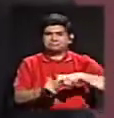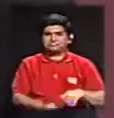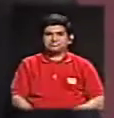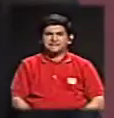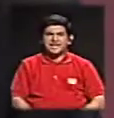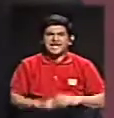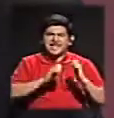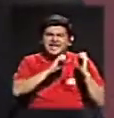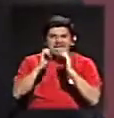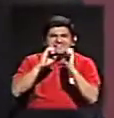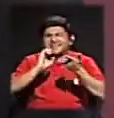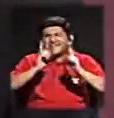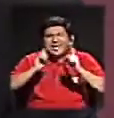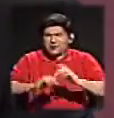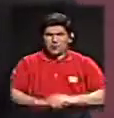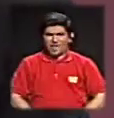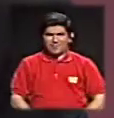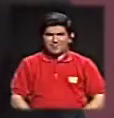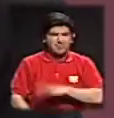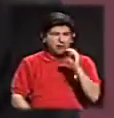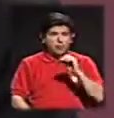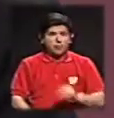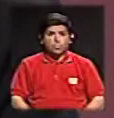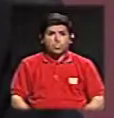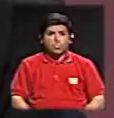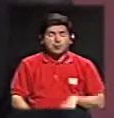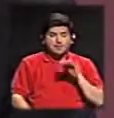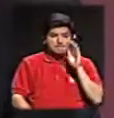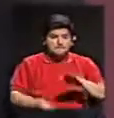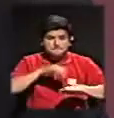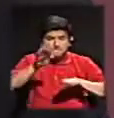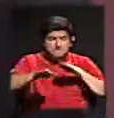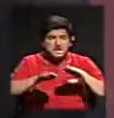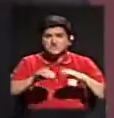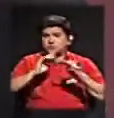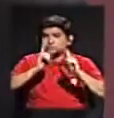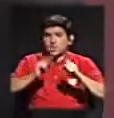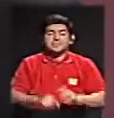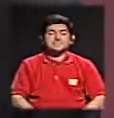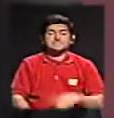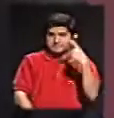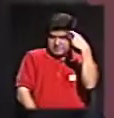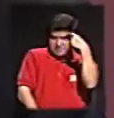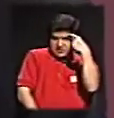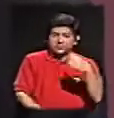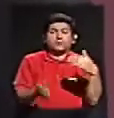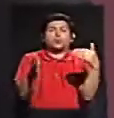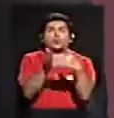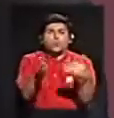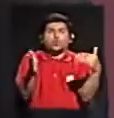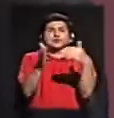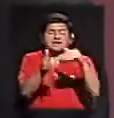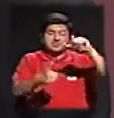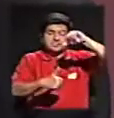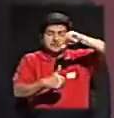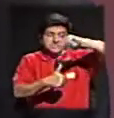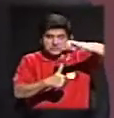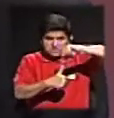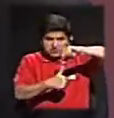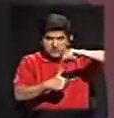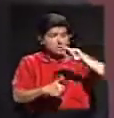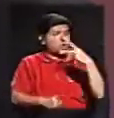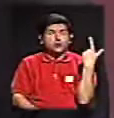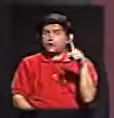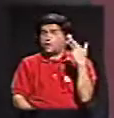¿Cuál es la estrategia o cuáles son los pasos que se deben dar para que nuevamente Centroamérica no